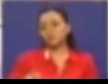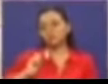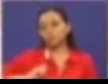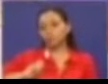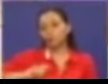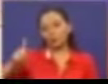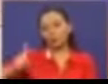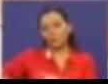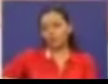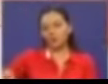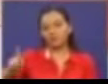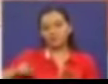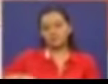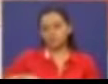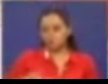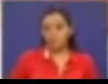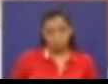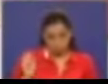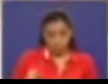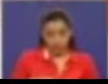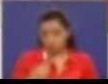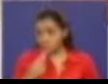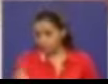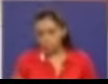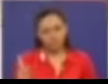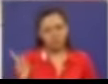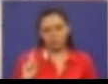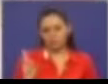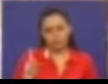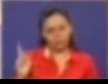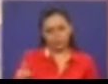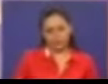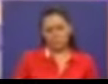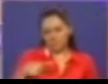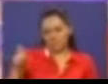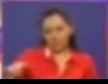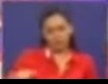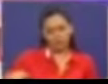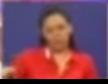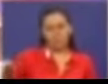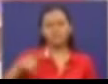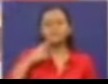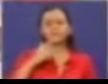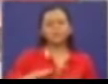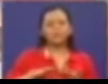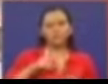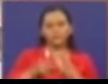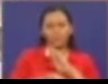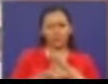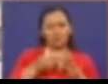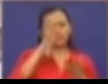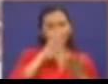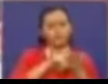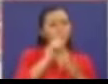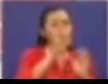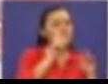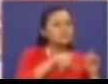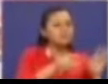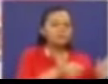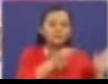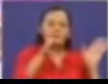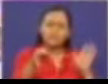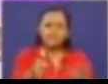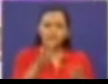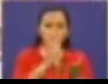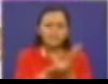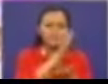les pago. Hay que seguir pagando. Pero sí podemos decirle a una comunidad, compañero del alma, se derrumbó el precio del petróleo, esperemos 6 meses para la escuela del